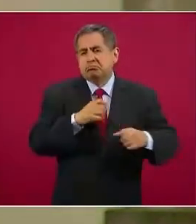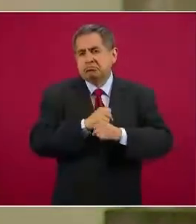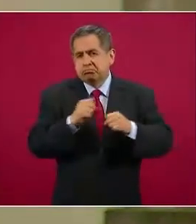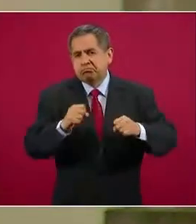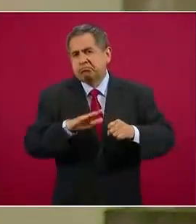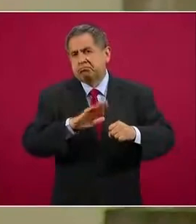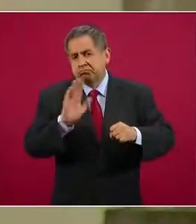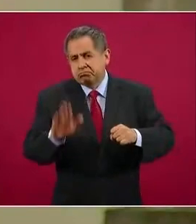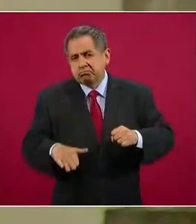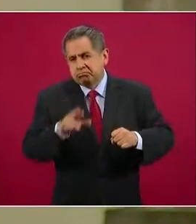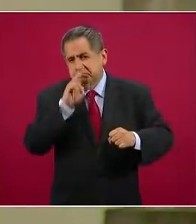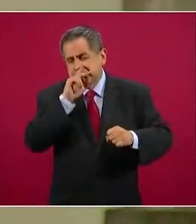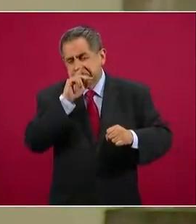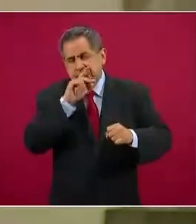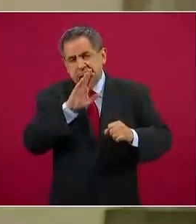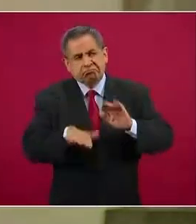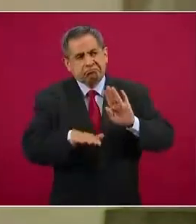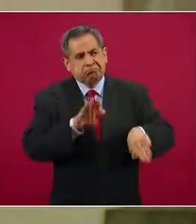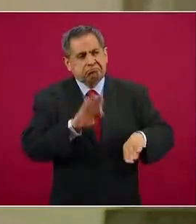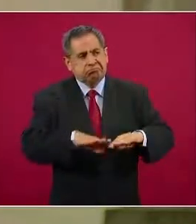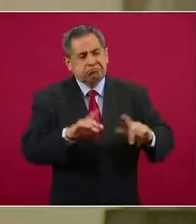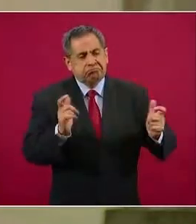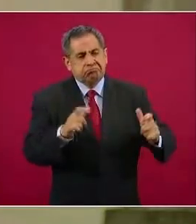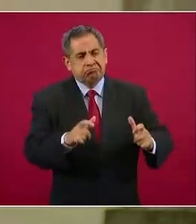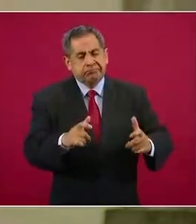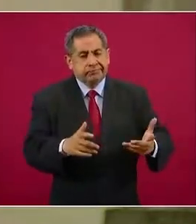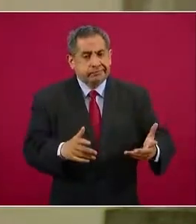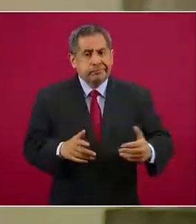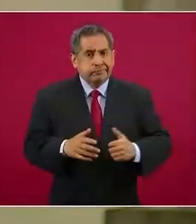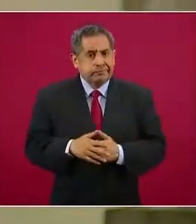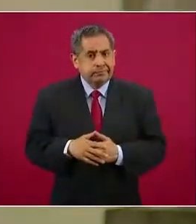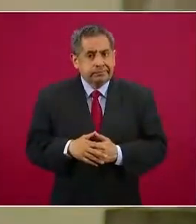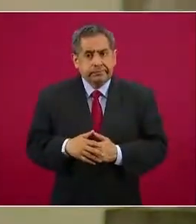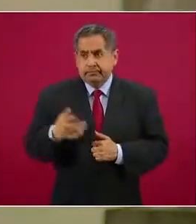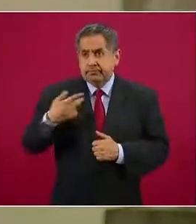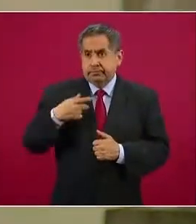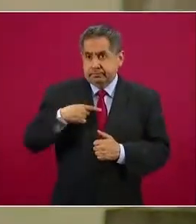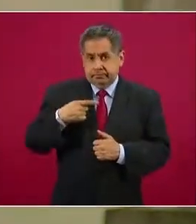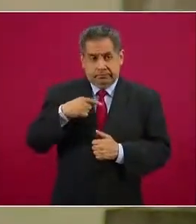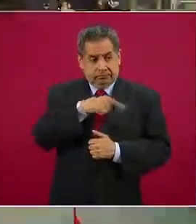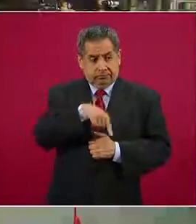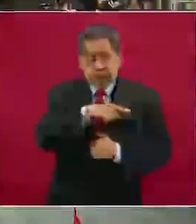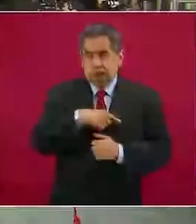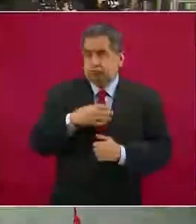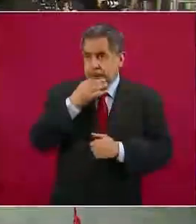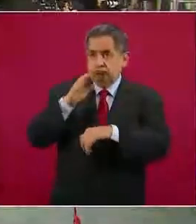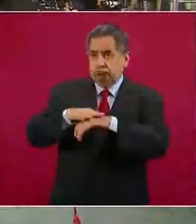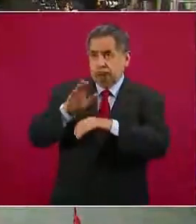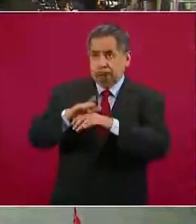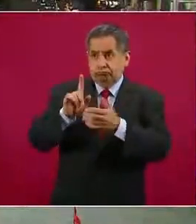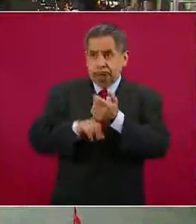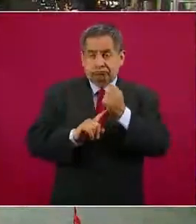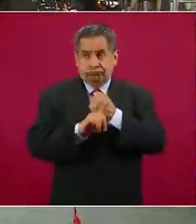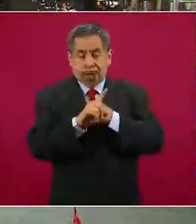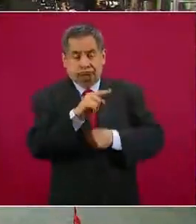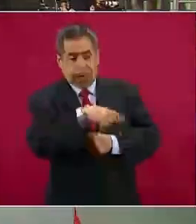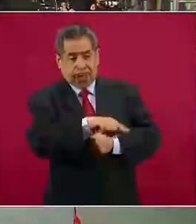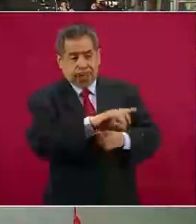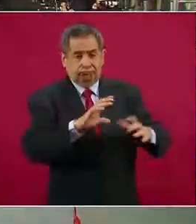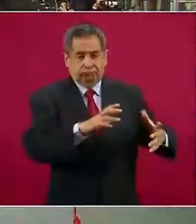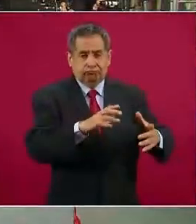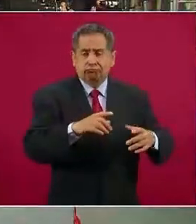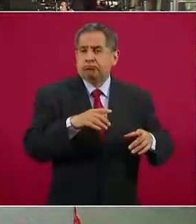angustia, desesperación. Estas personas a los que yo aquí les comenté sobre ese problema fuerte que se dio